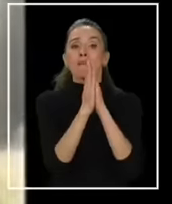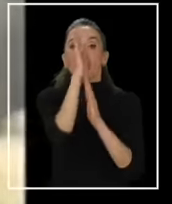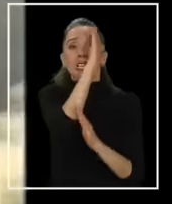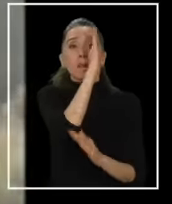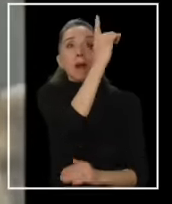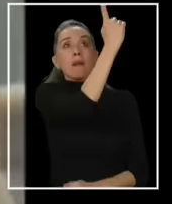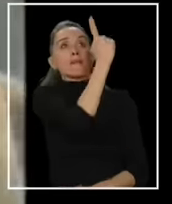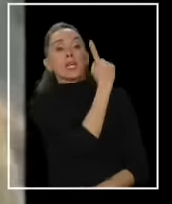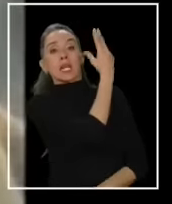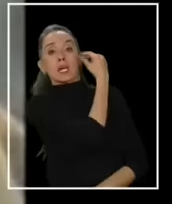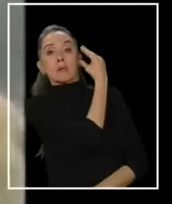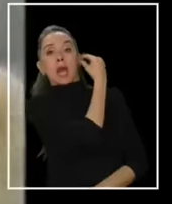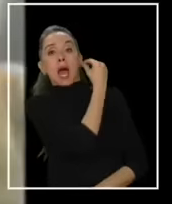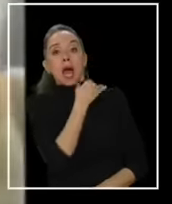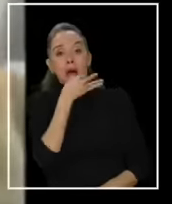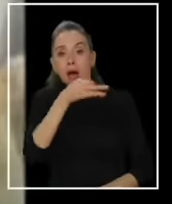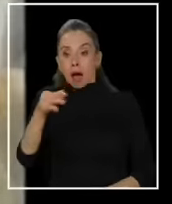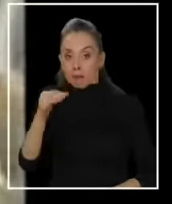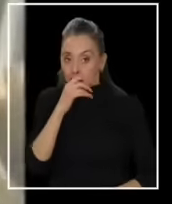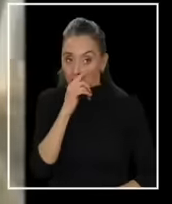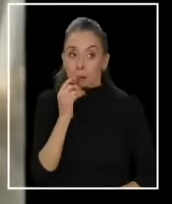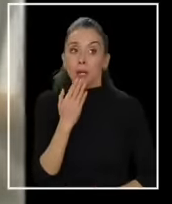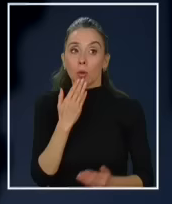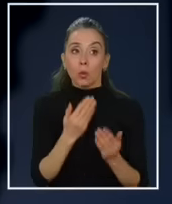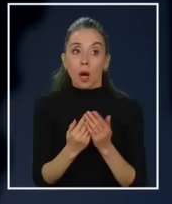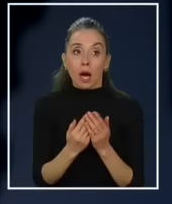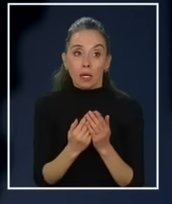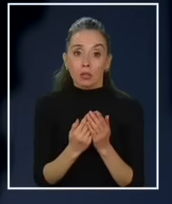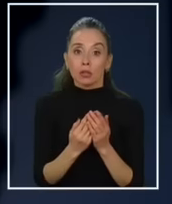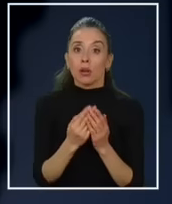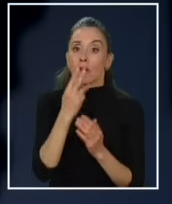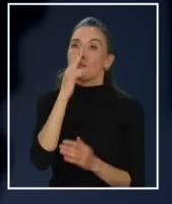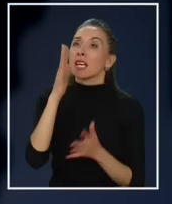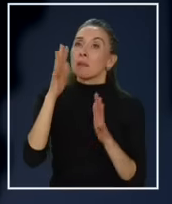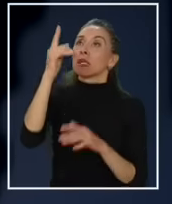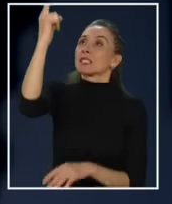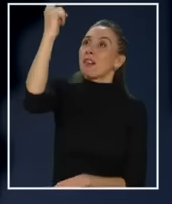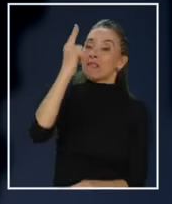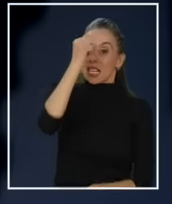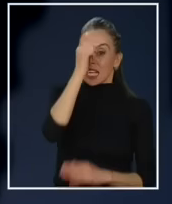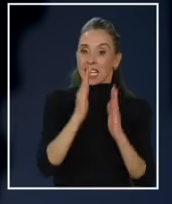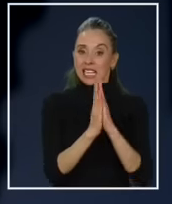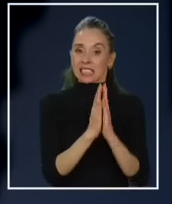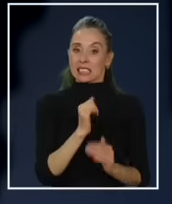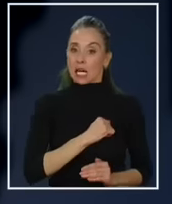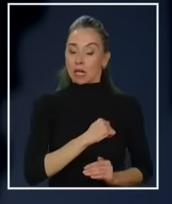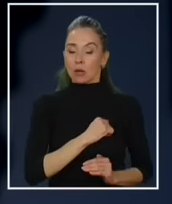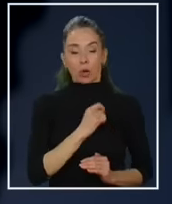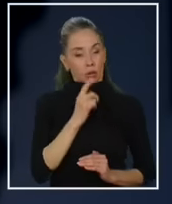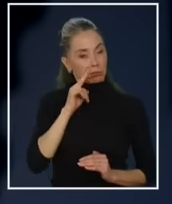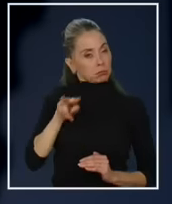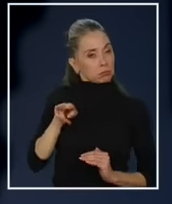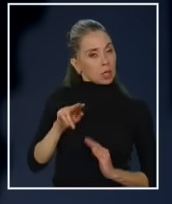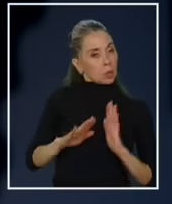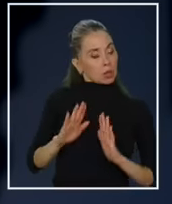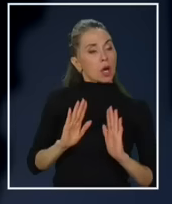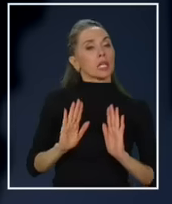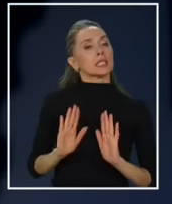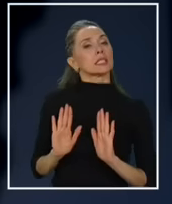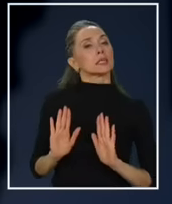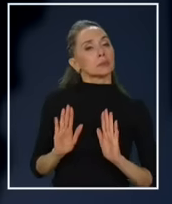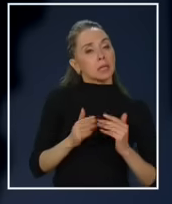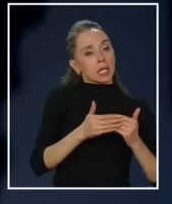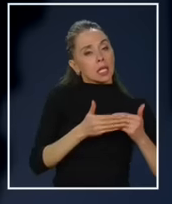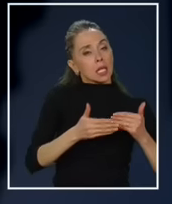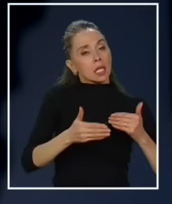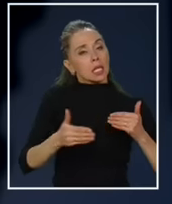de él. Cuando se reportan apariciones o supuestas apariciones, la iglesia es muy cautelosa, espera un tiempo